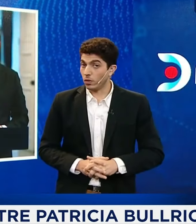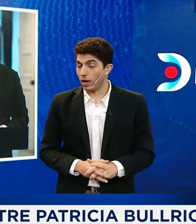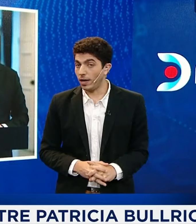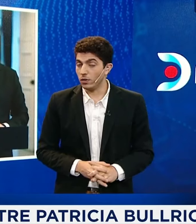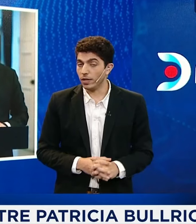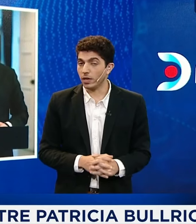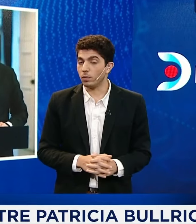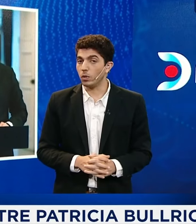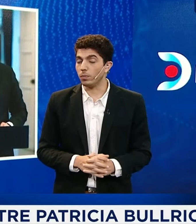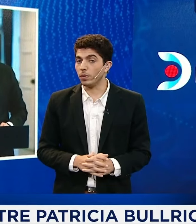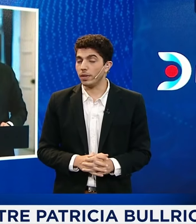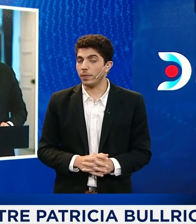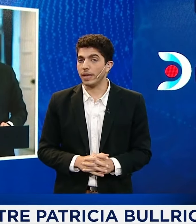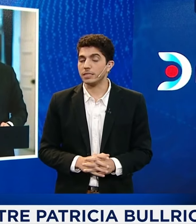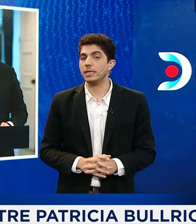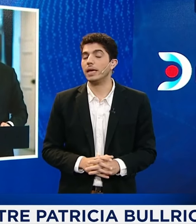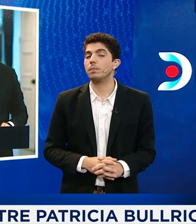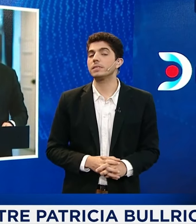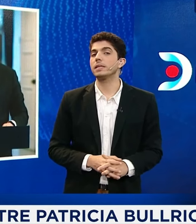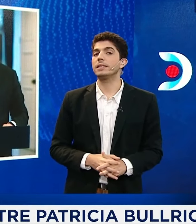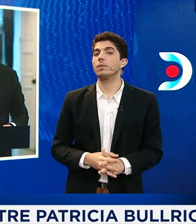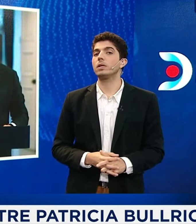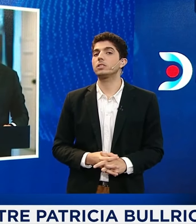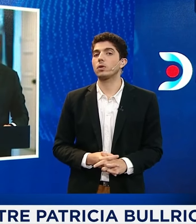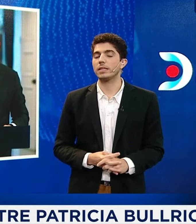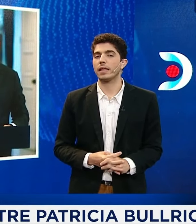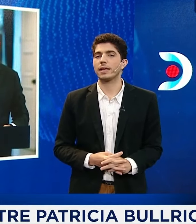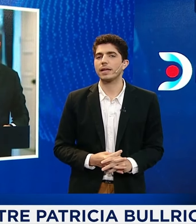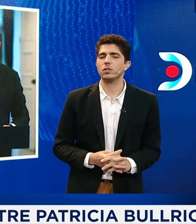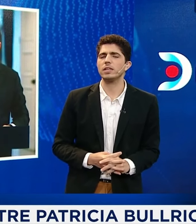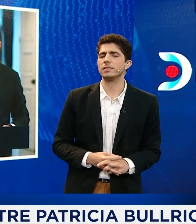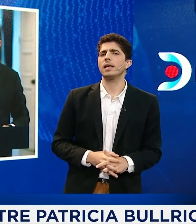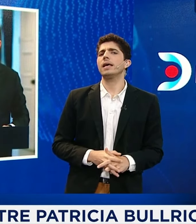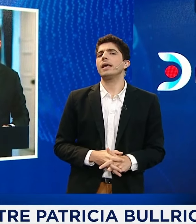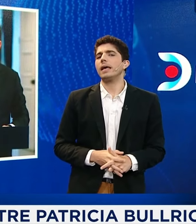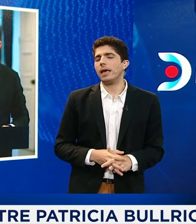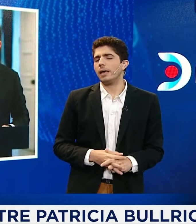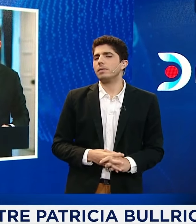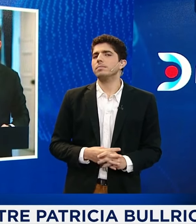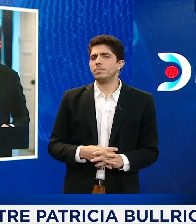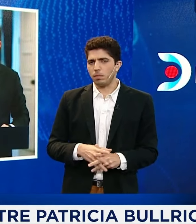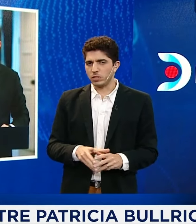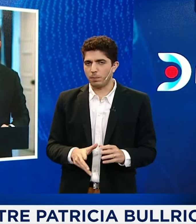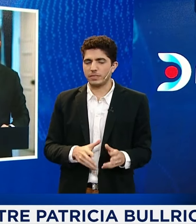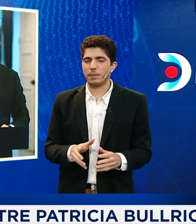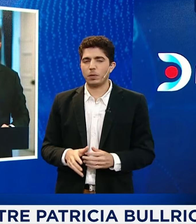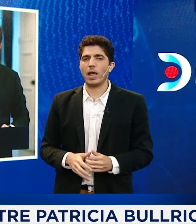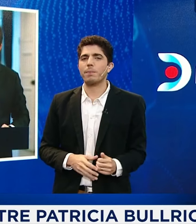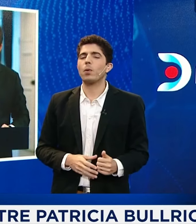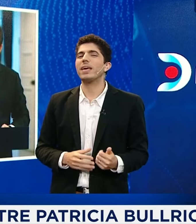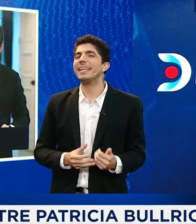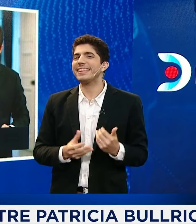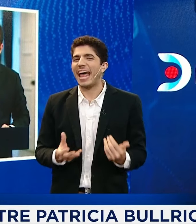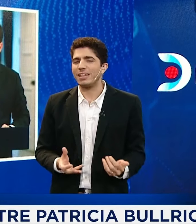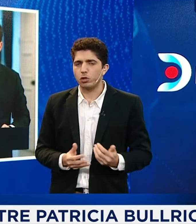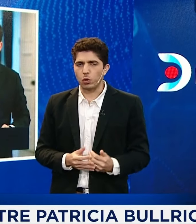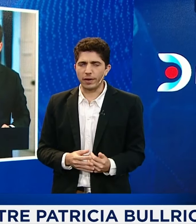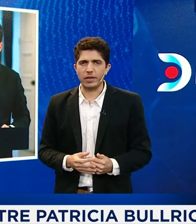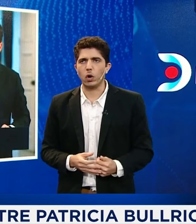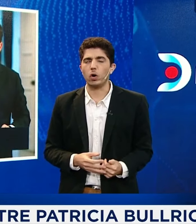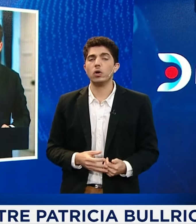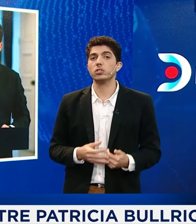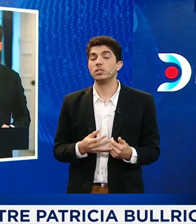Muy enojado, como lo podés ver allí, el presidente Boric con estas declaraciones. Vamos a después explorar por qué